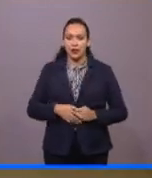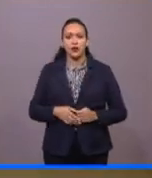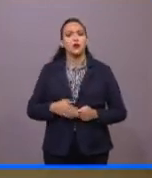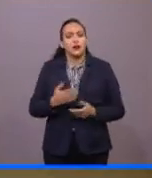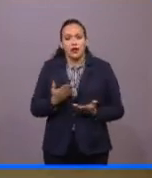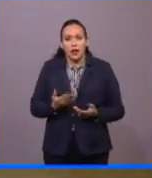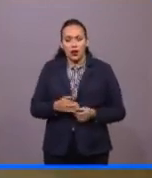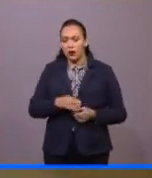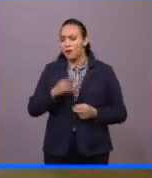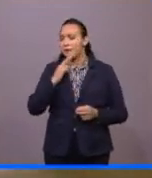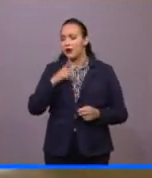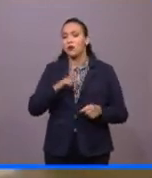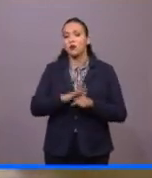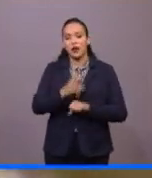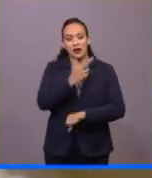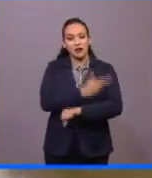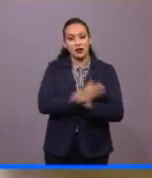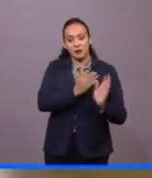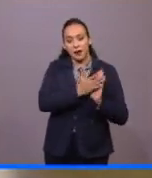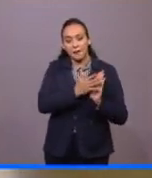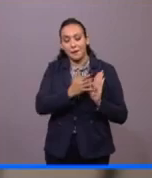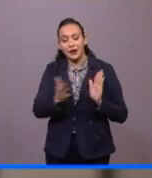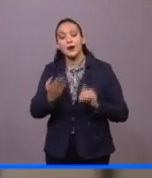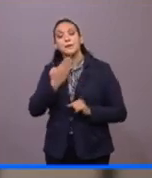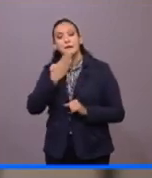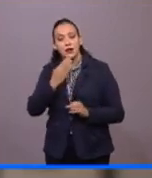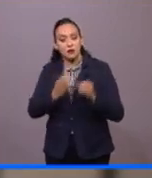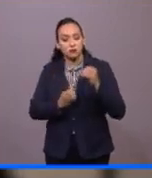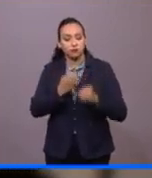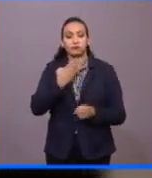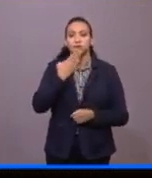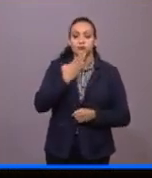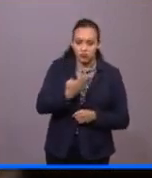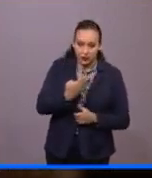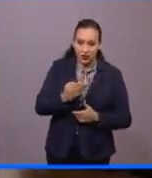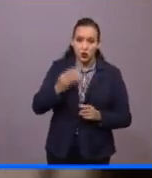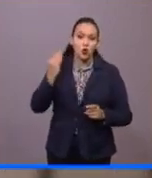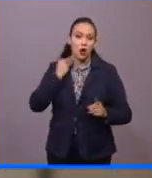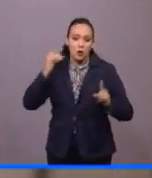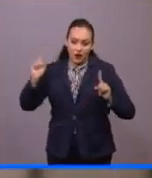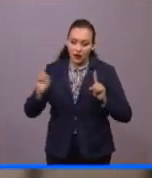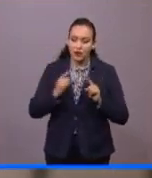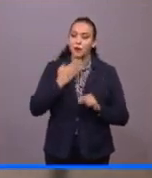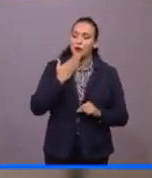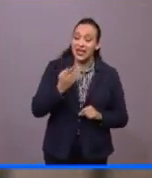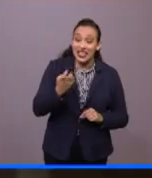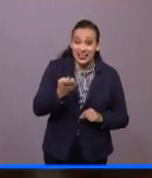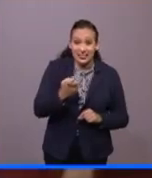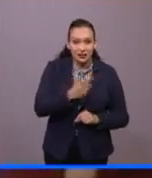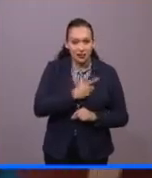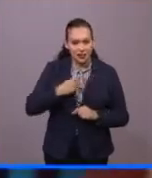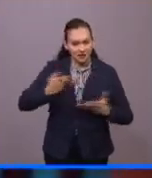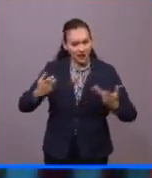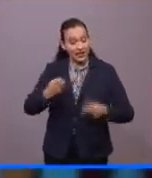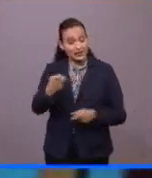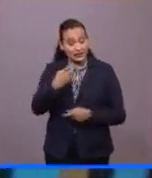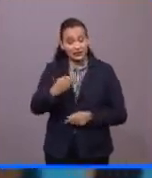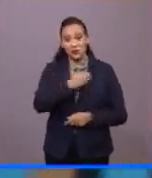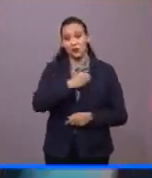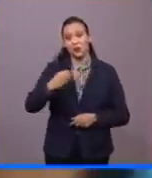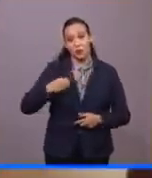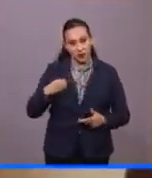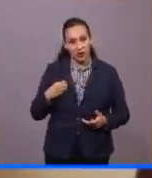debido proceso, la defensa adecuada y un recurso efectivo deben garantizarse sin excepción, incluso en